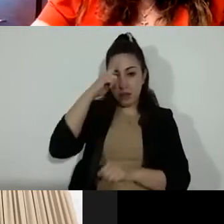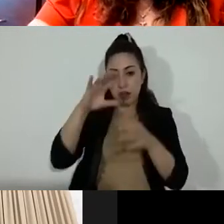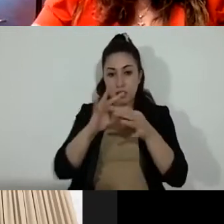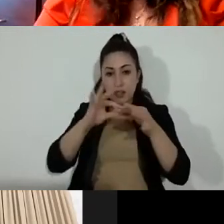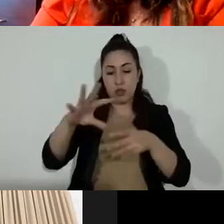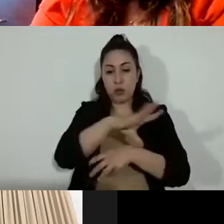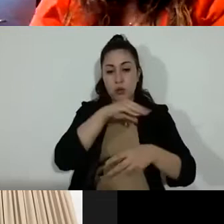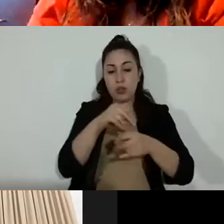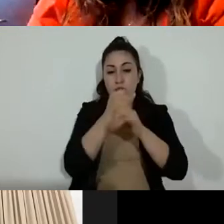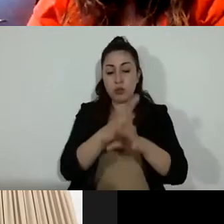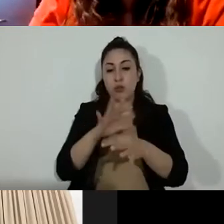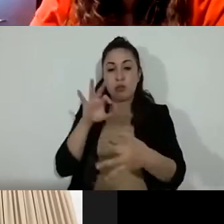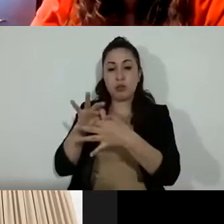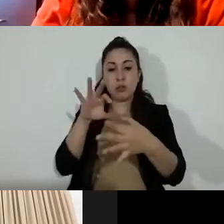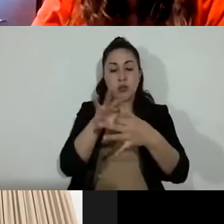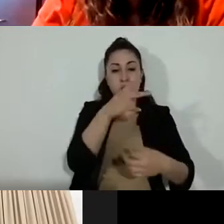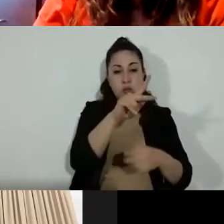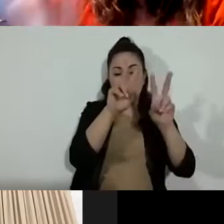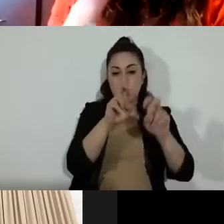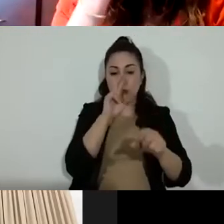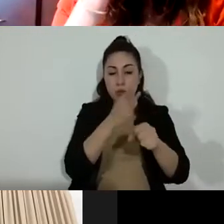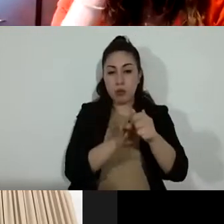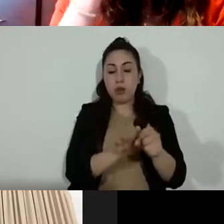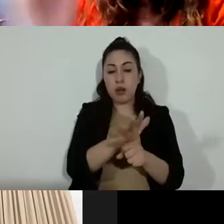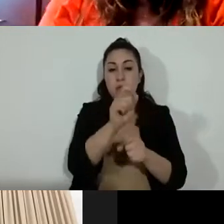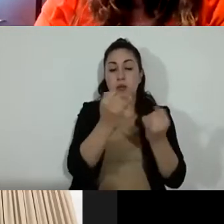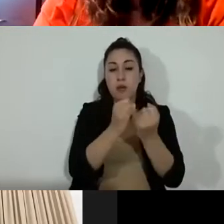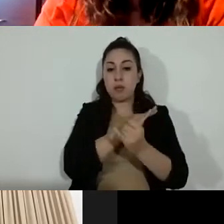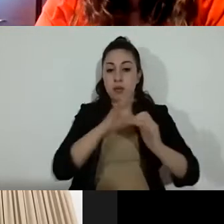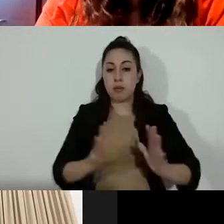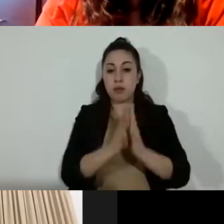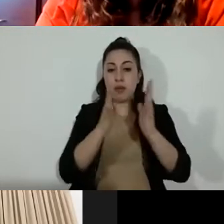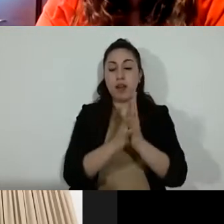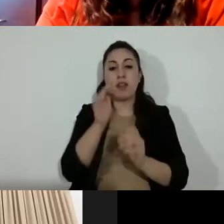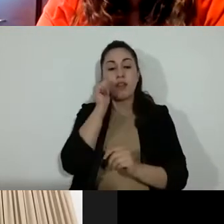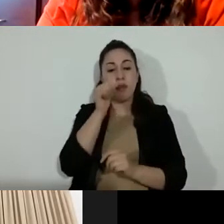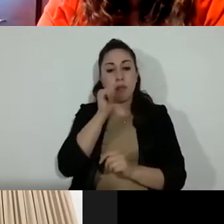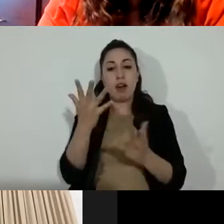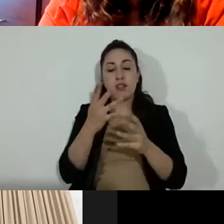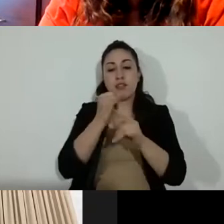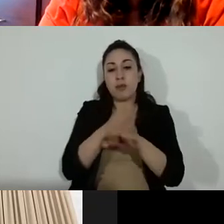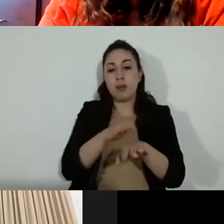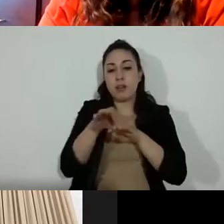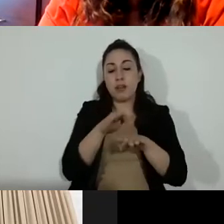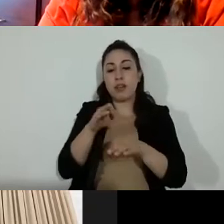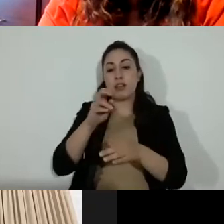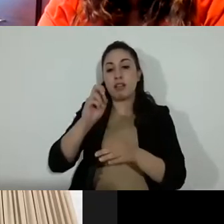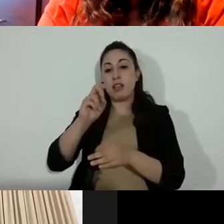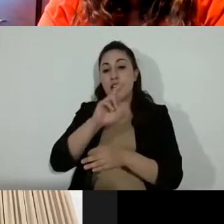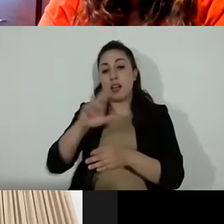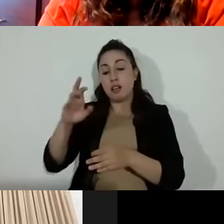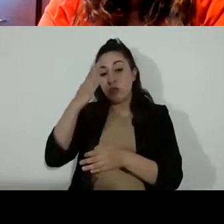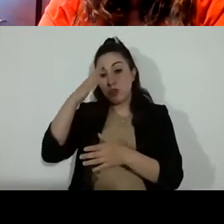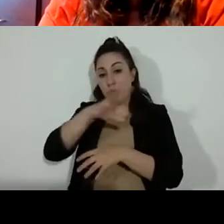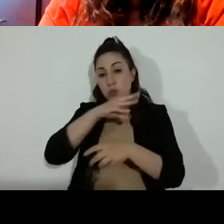su competencia, así como participar en la discusión de los informes periódicos de los mismos que contemple la Constitución local. Las